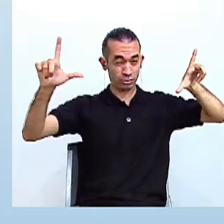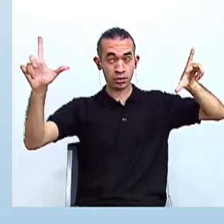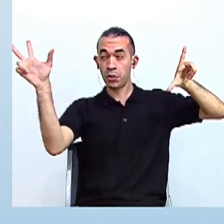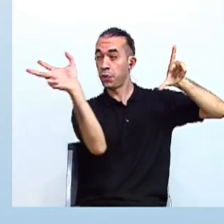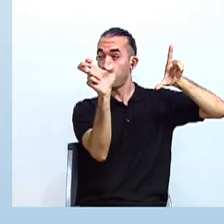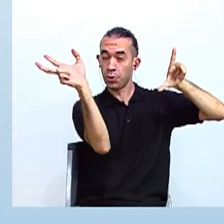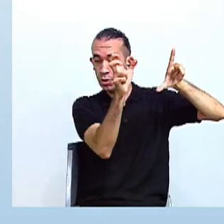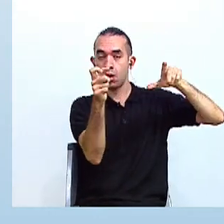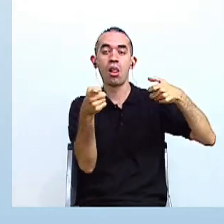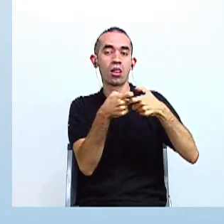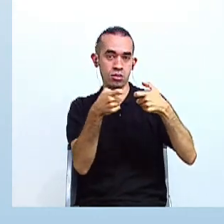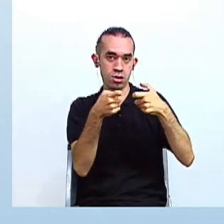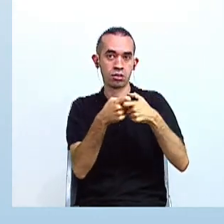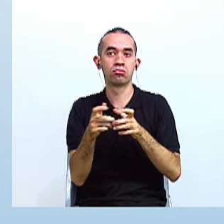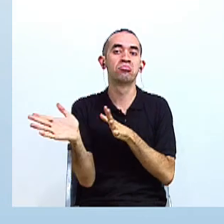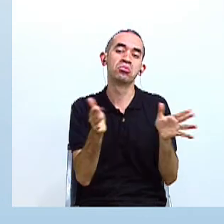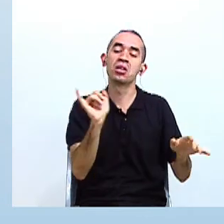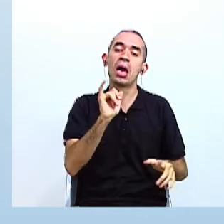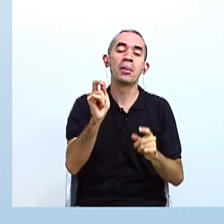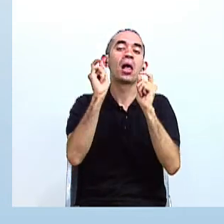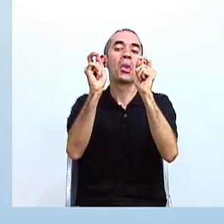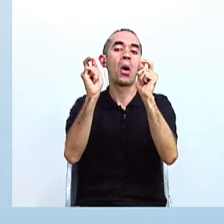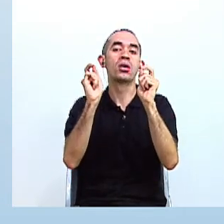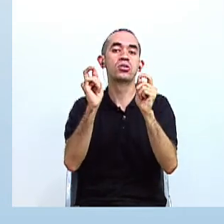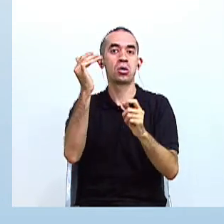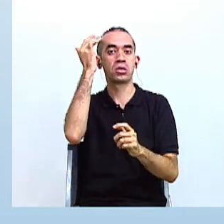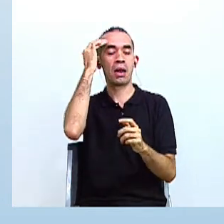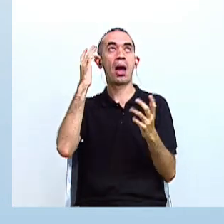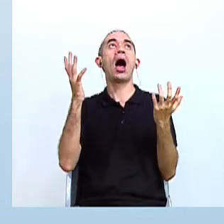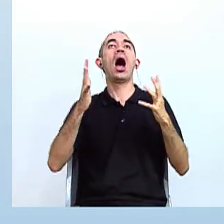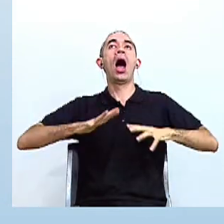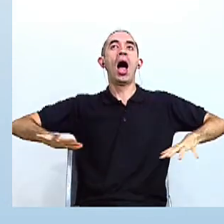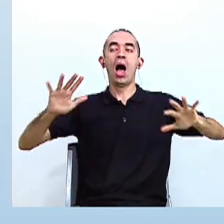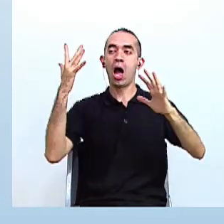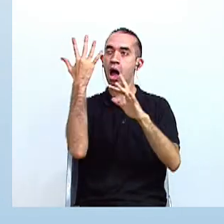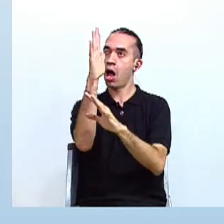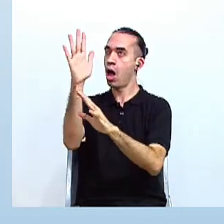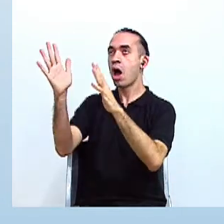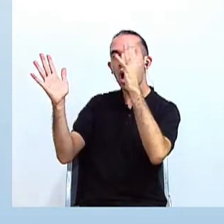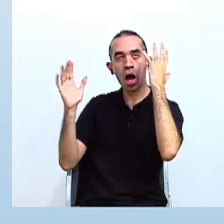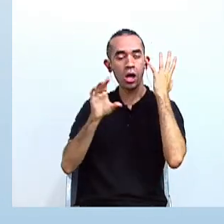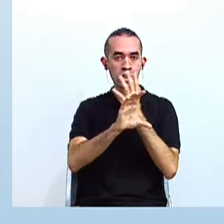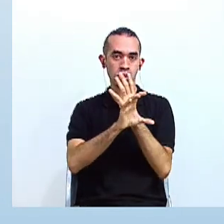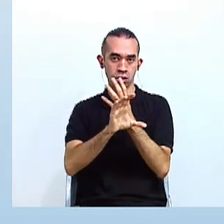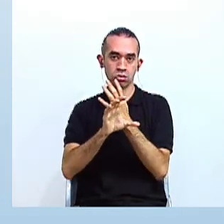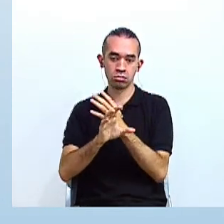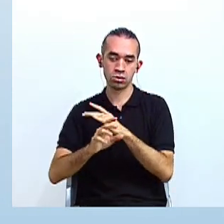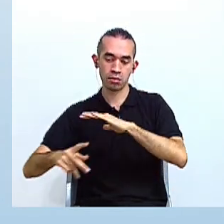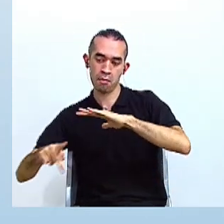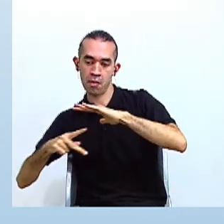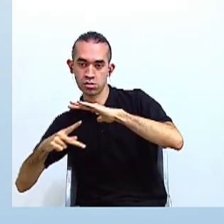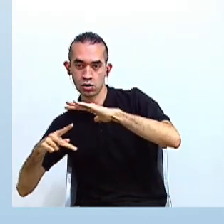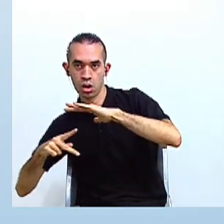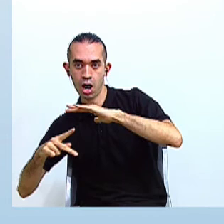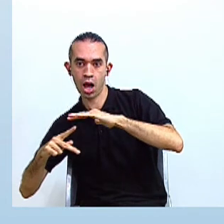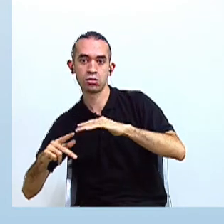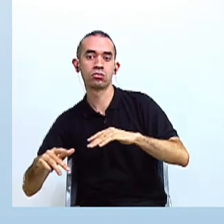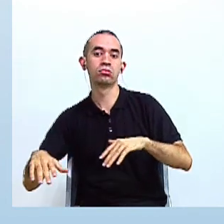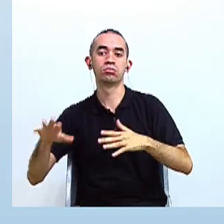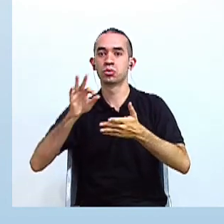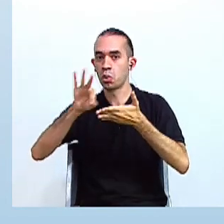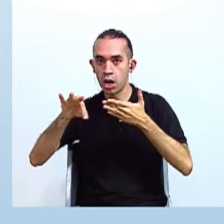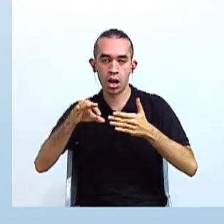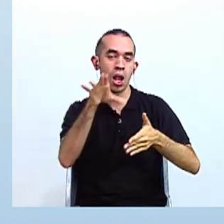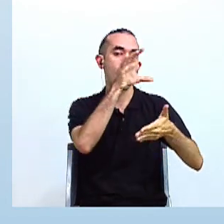Tenemos también la educación ambientalista, que afortunadamente se desarrolla desde la educación preescolar y secundaria y